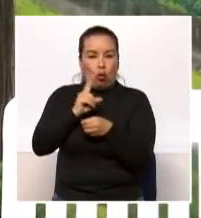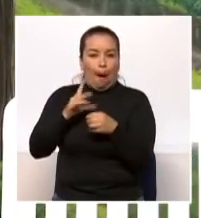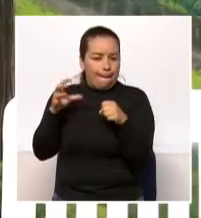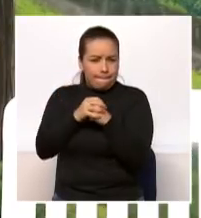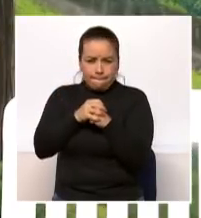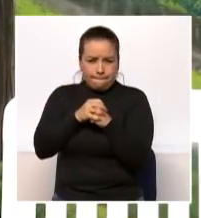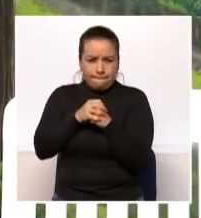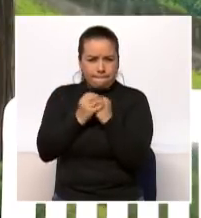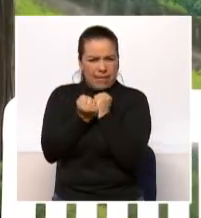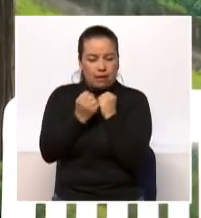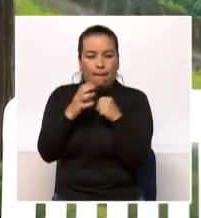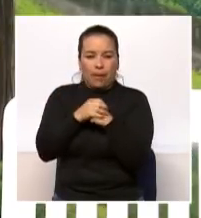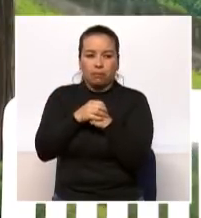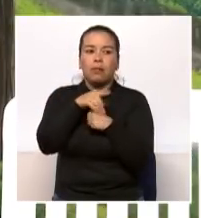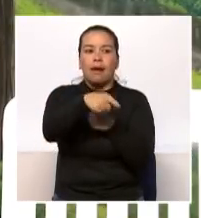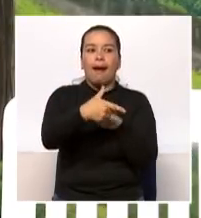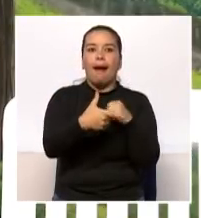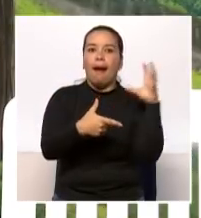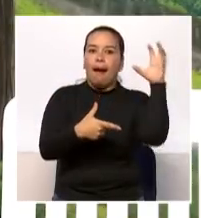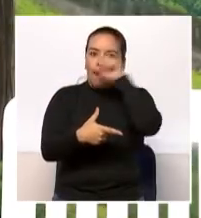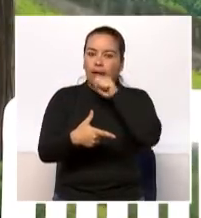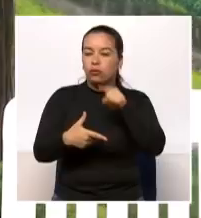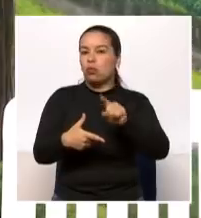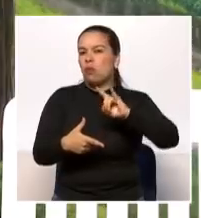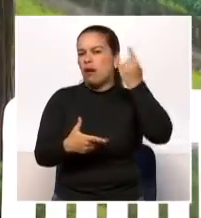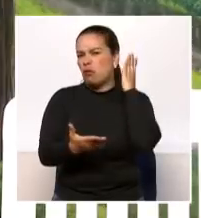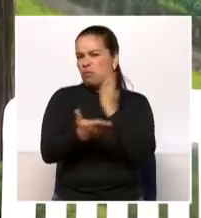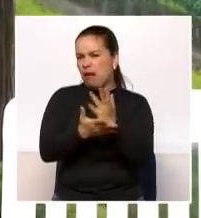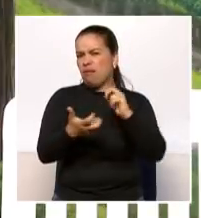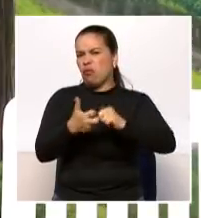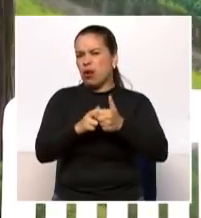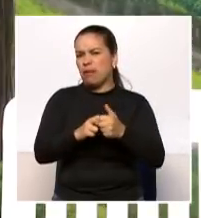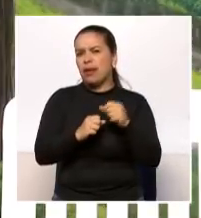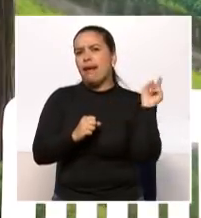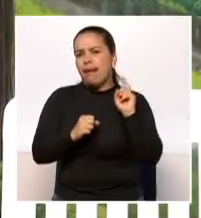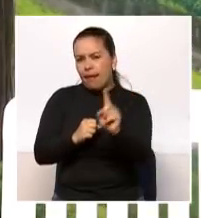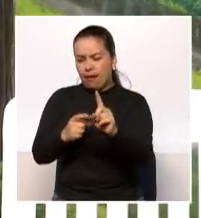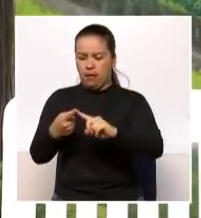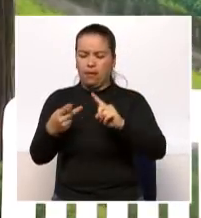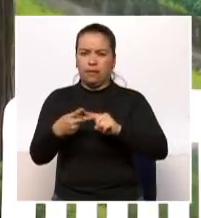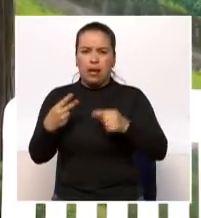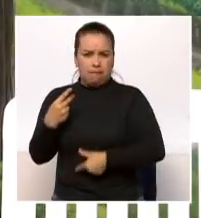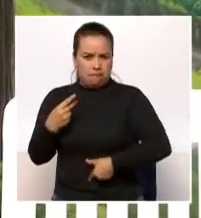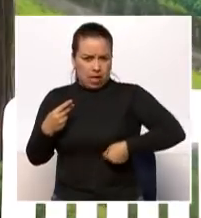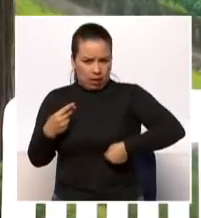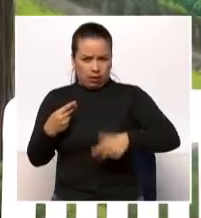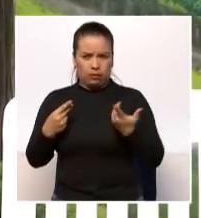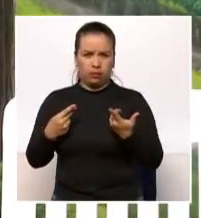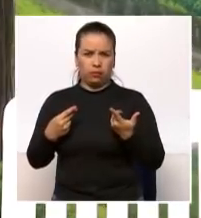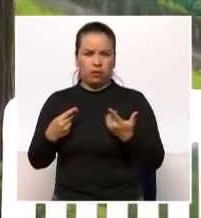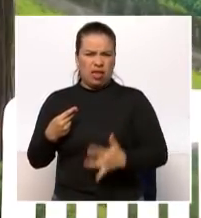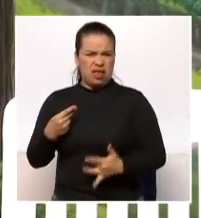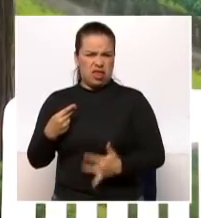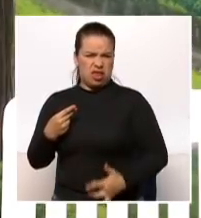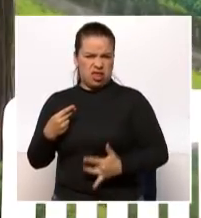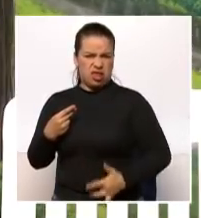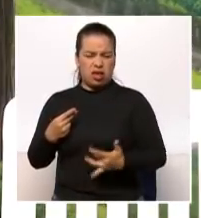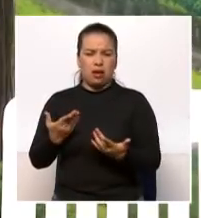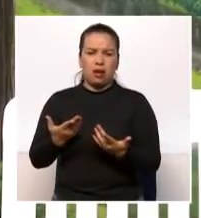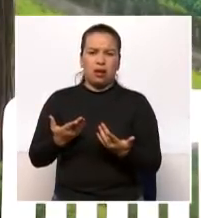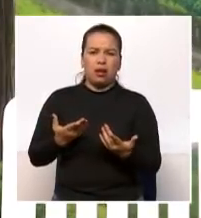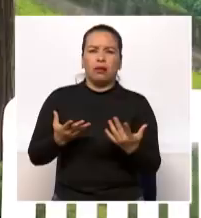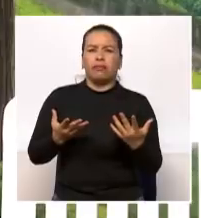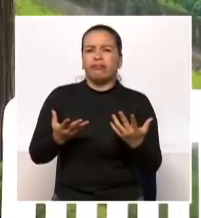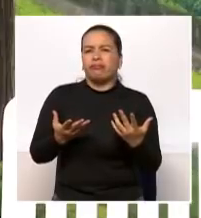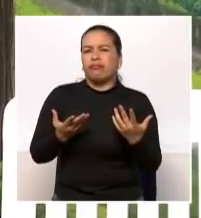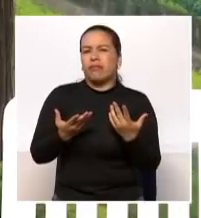están produciendo patologías colónicas, por ejemplo, los trastornos de la vesícula biliar. Esos trastornos de la vesícula biliar y la fijación de las